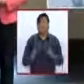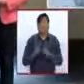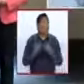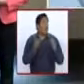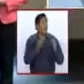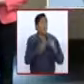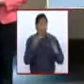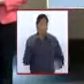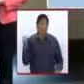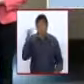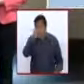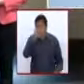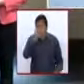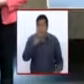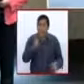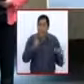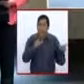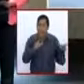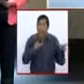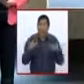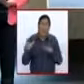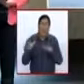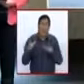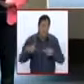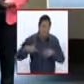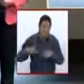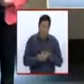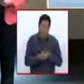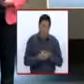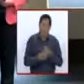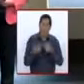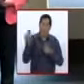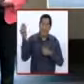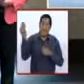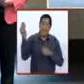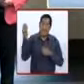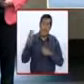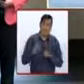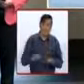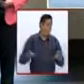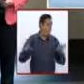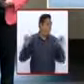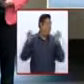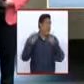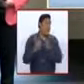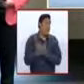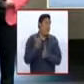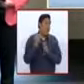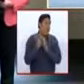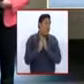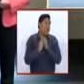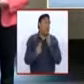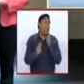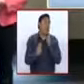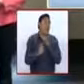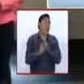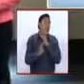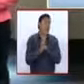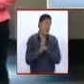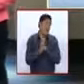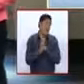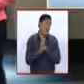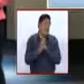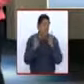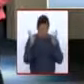la ciudad del Alto están pendientes de la inauguración, en todo caso, de esta obra que es importantísima, la nueva terminal de buses.